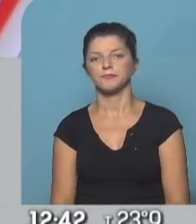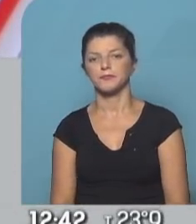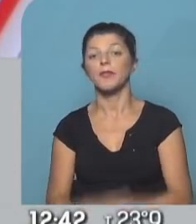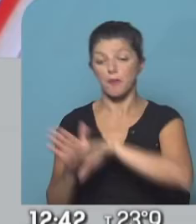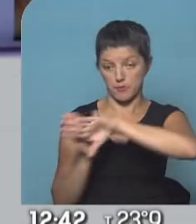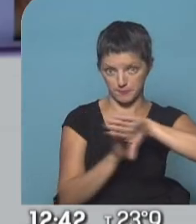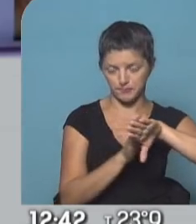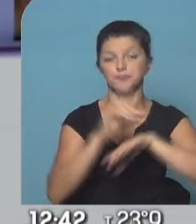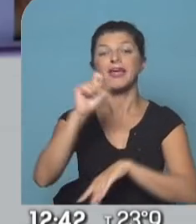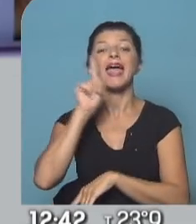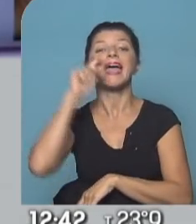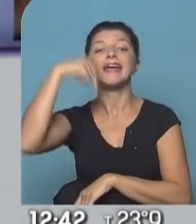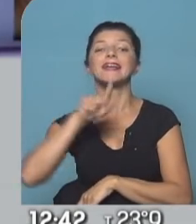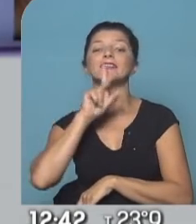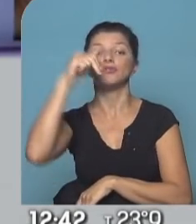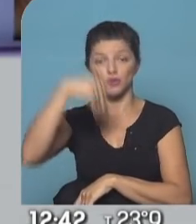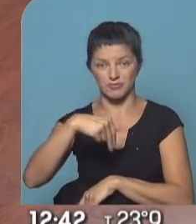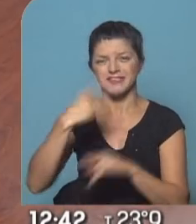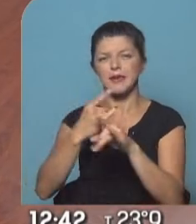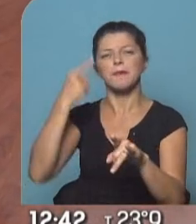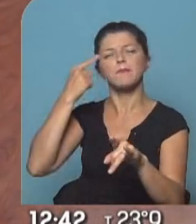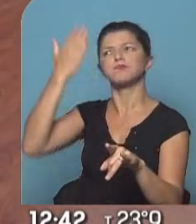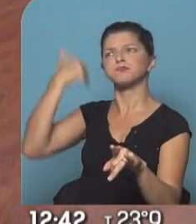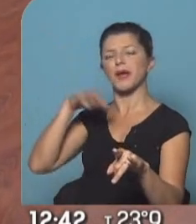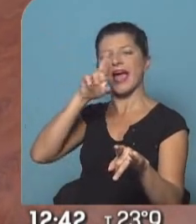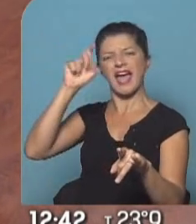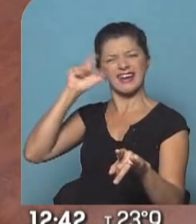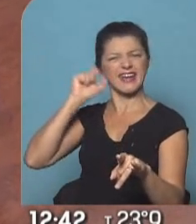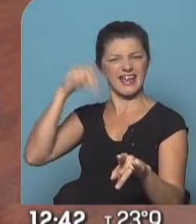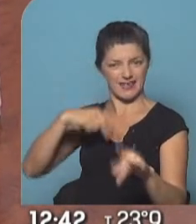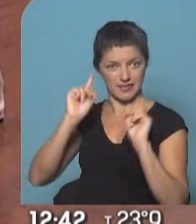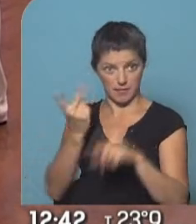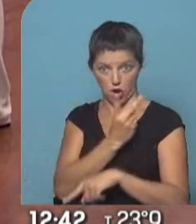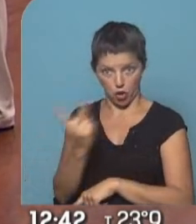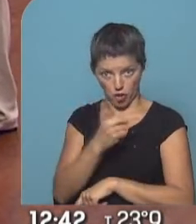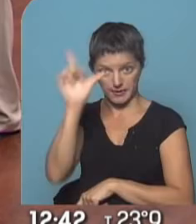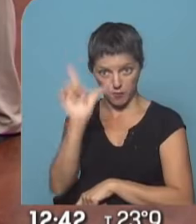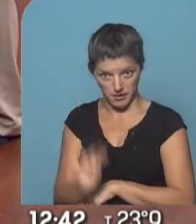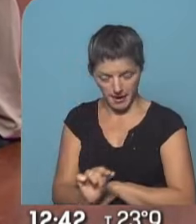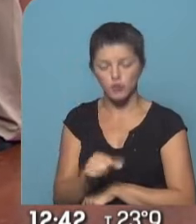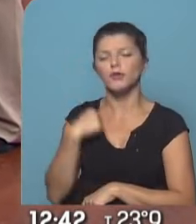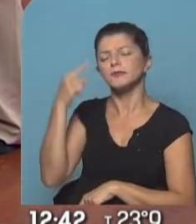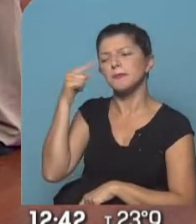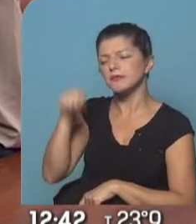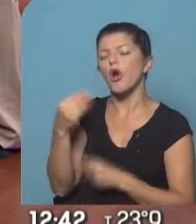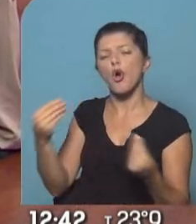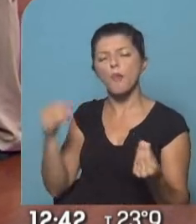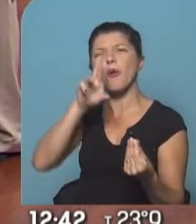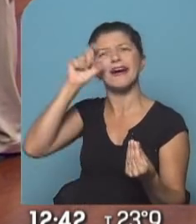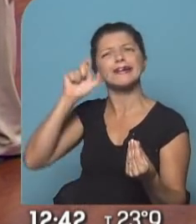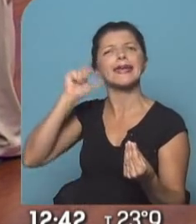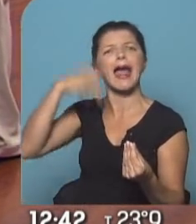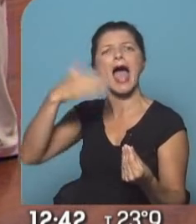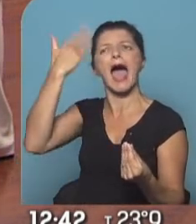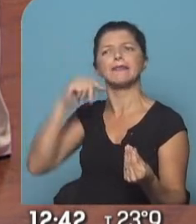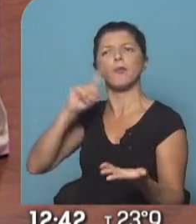Clinton tenía como referencia a Ronald Reagan, también republicano. Cómo actuaba Ronald Reagan en estas circunstancias. Después toma su decisión. Lo que